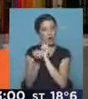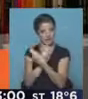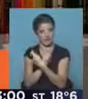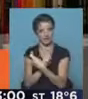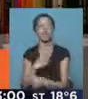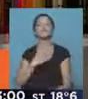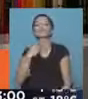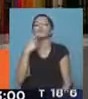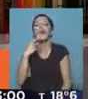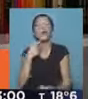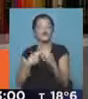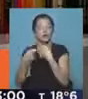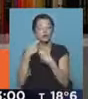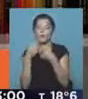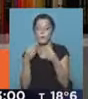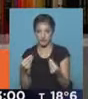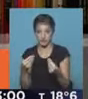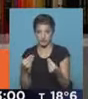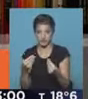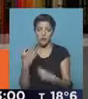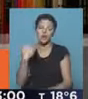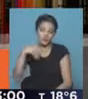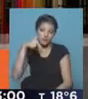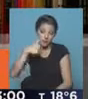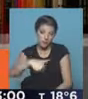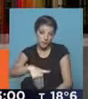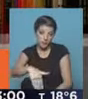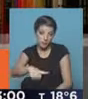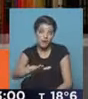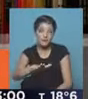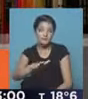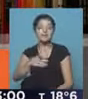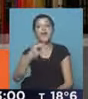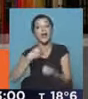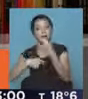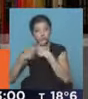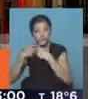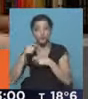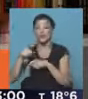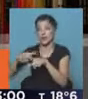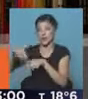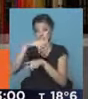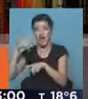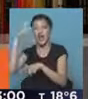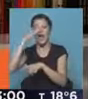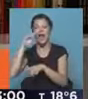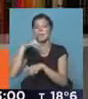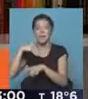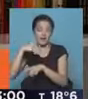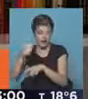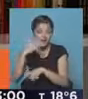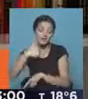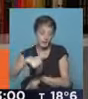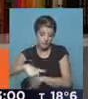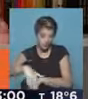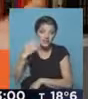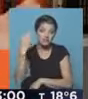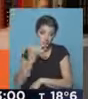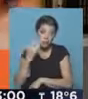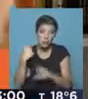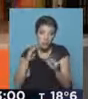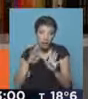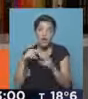una negociación paralela porque va a terminar siendo llevada a la mesa de negociación de La Habana, que se reabrirá probablemente